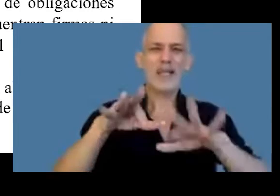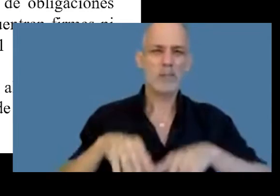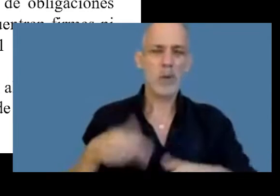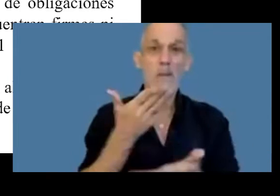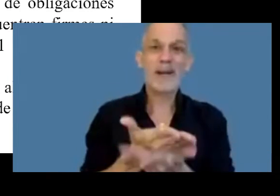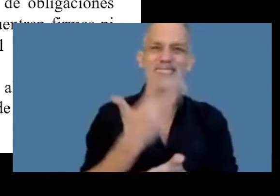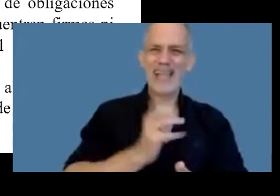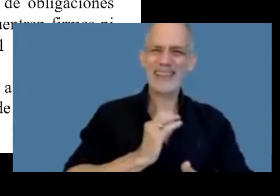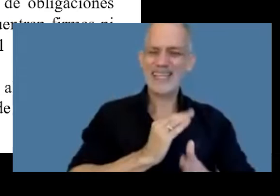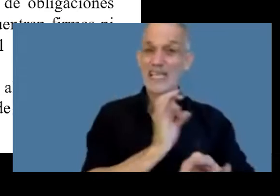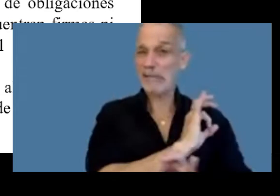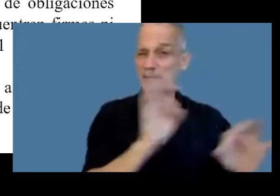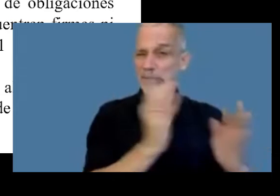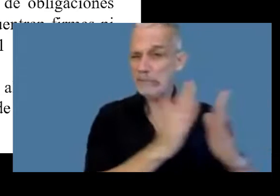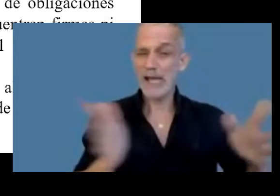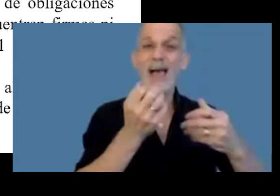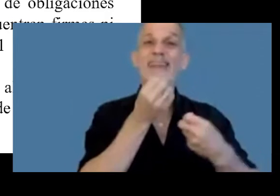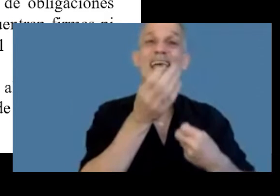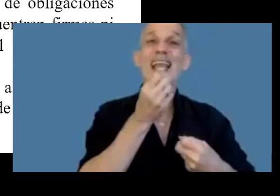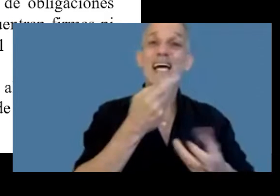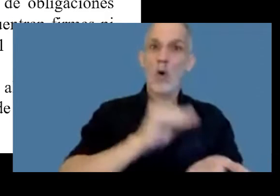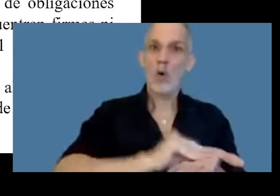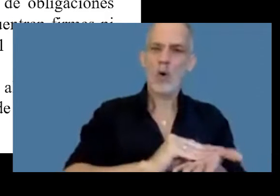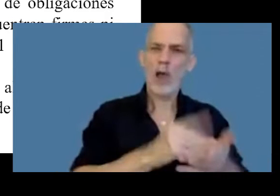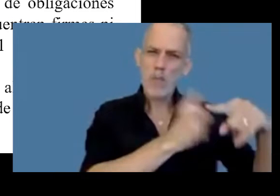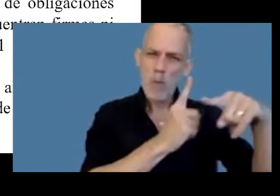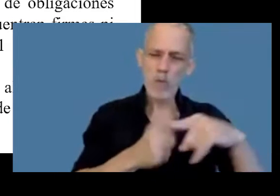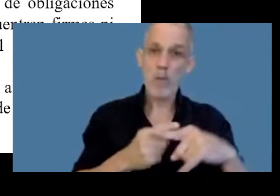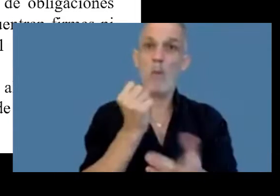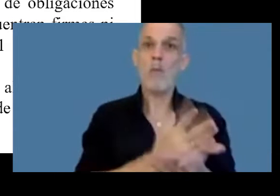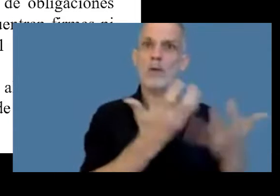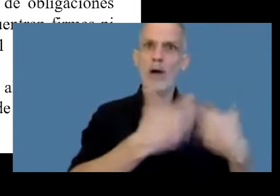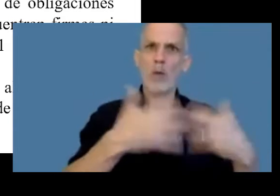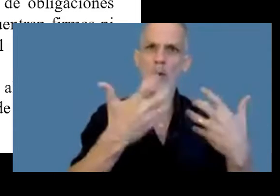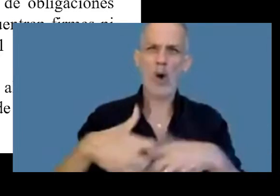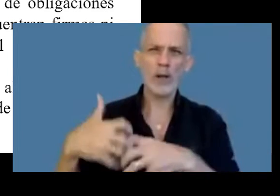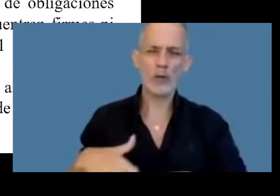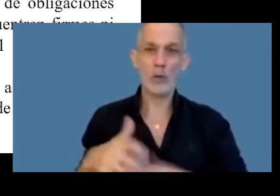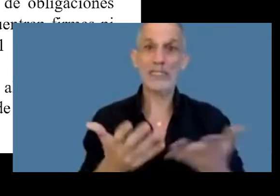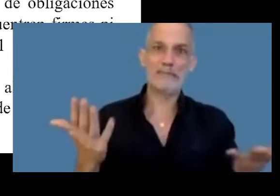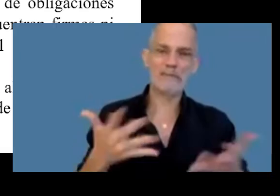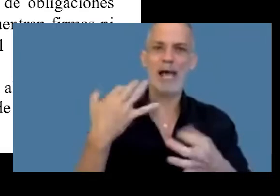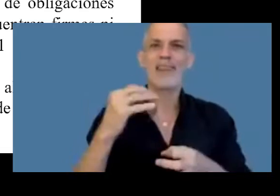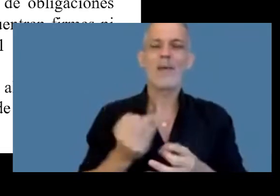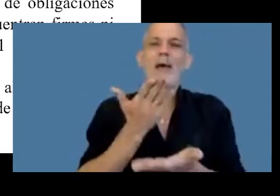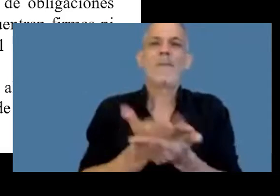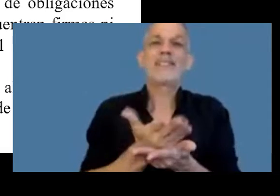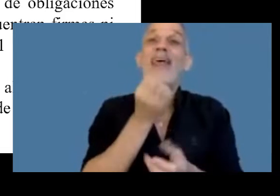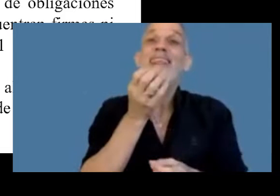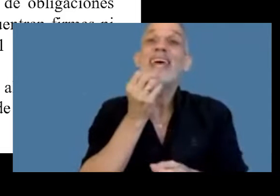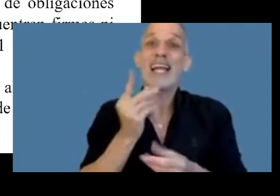años las declaraciones juradas. Es una sumatoria de multas automáticas. Tendría que presentar esas declaraciones